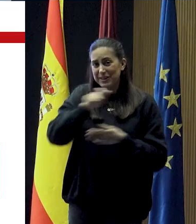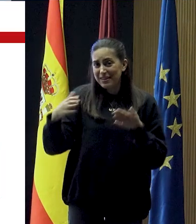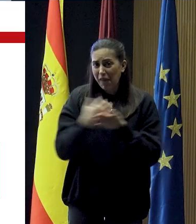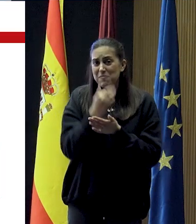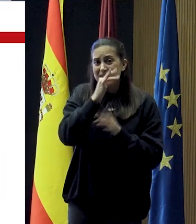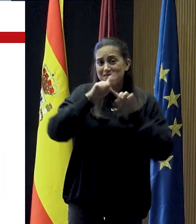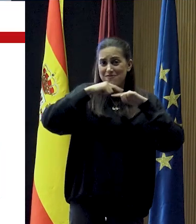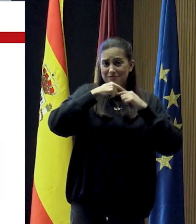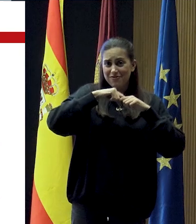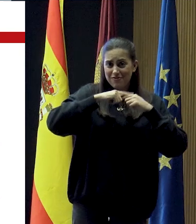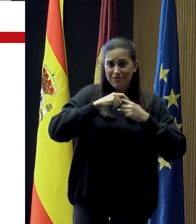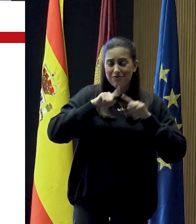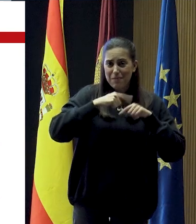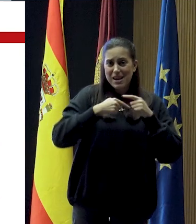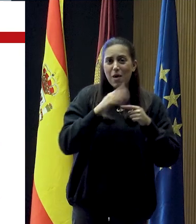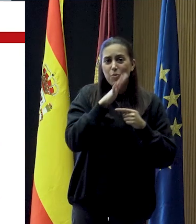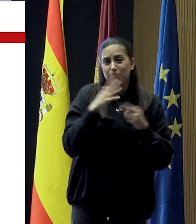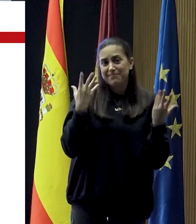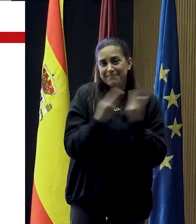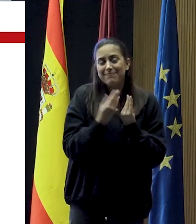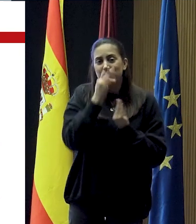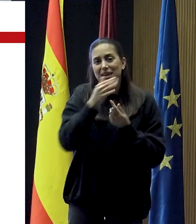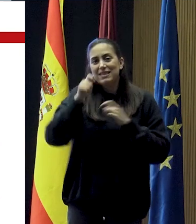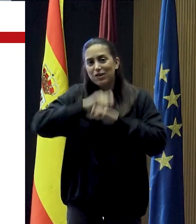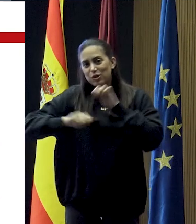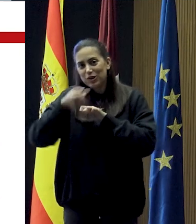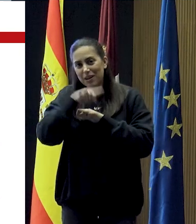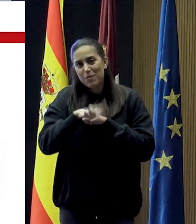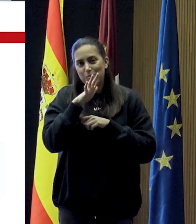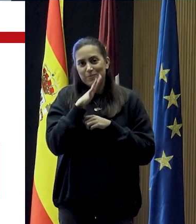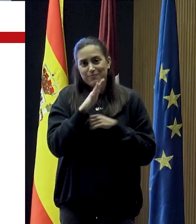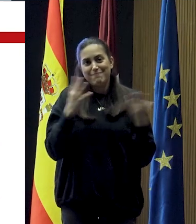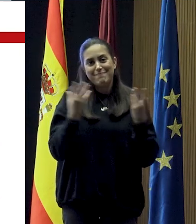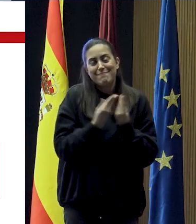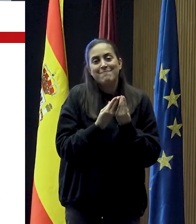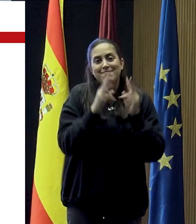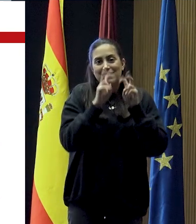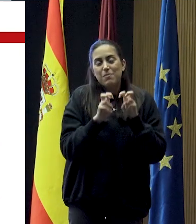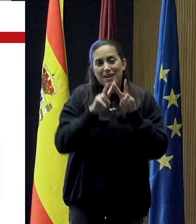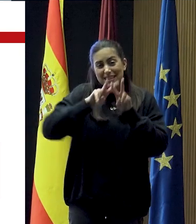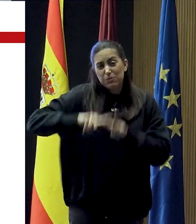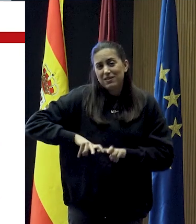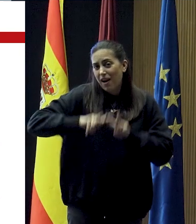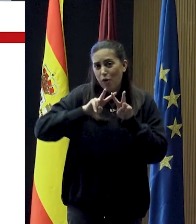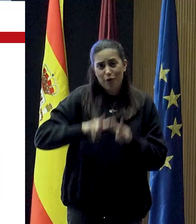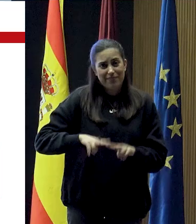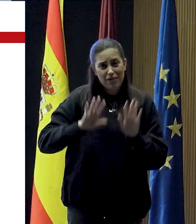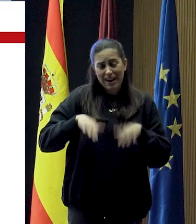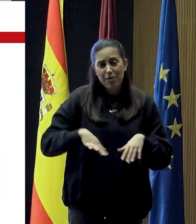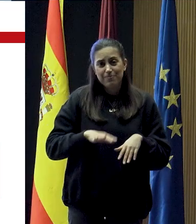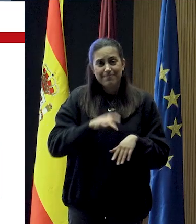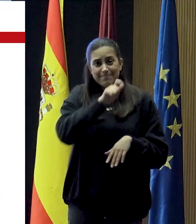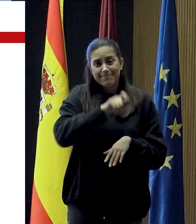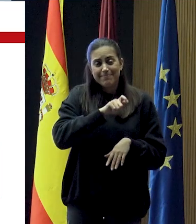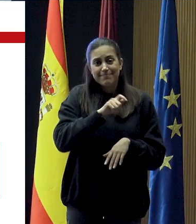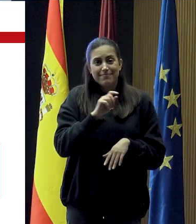las familias que nos acompañan y a las asociaciones que nos acompañan en intentar pues, conocer mejor